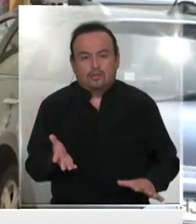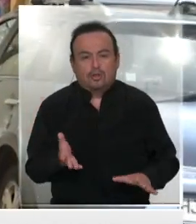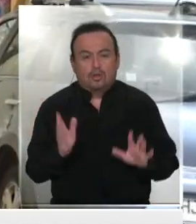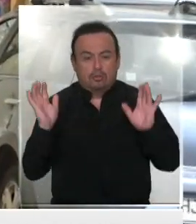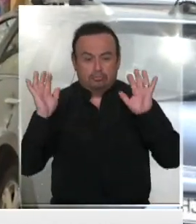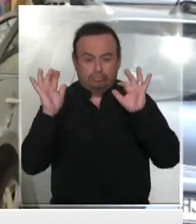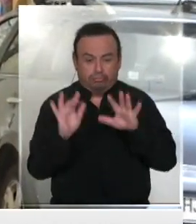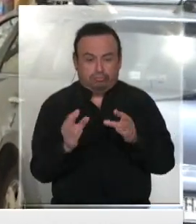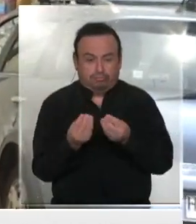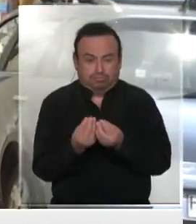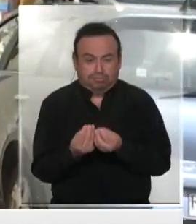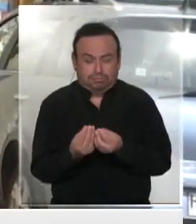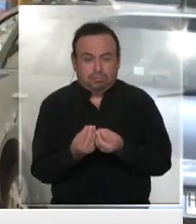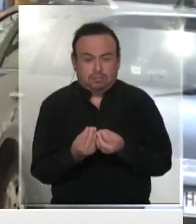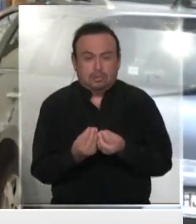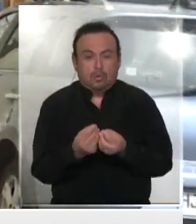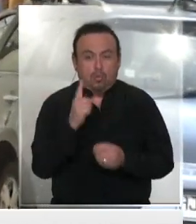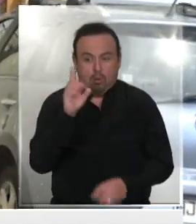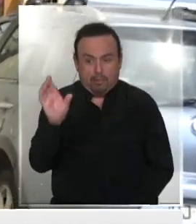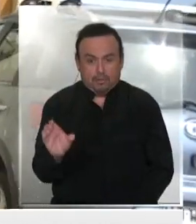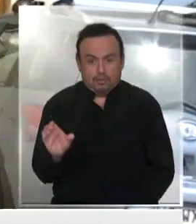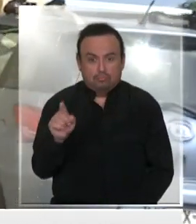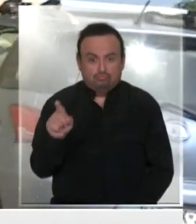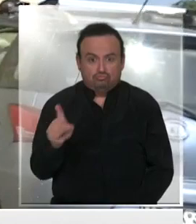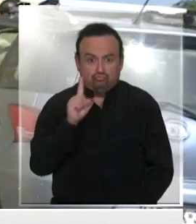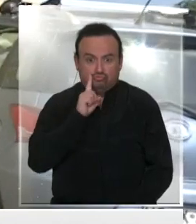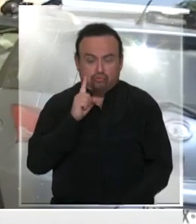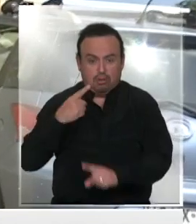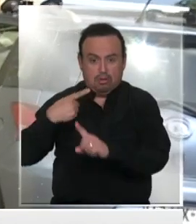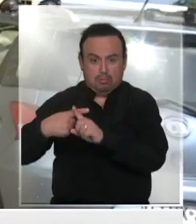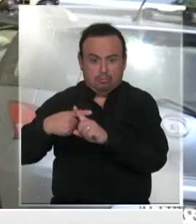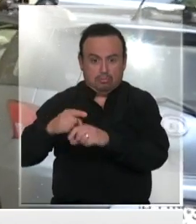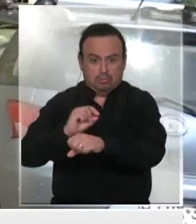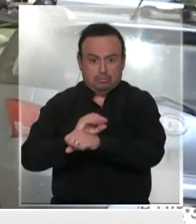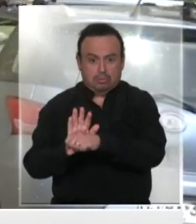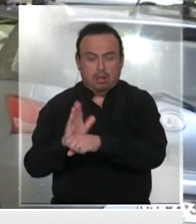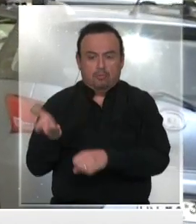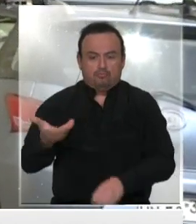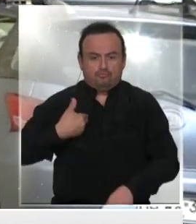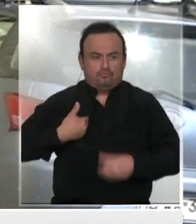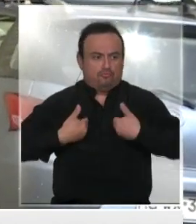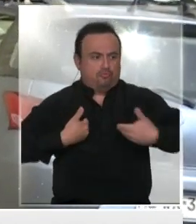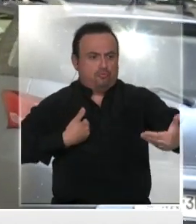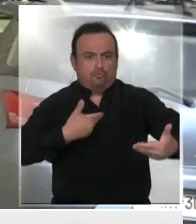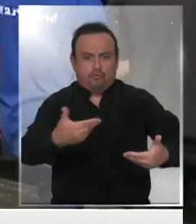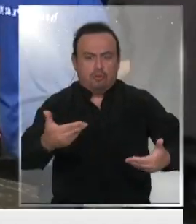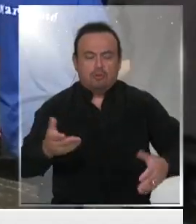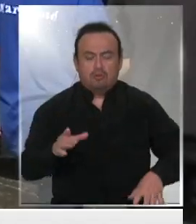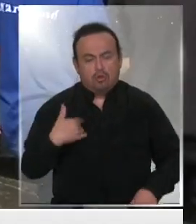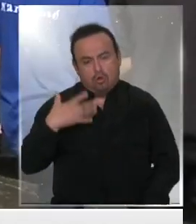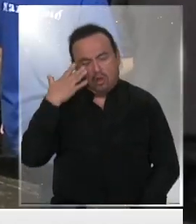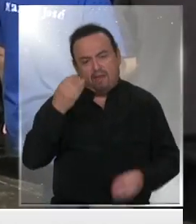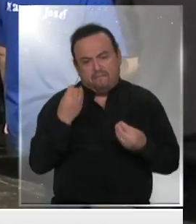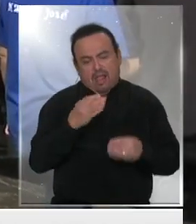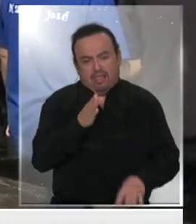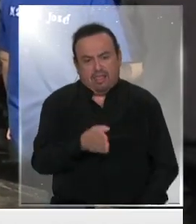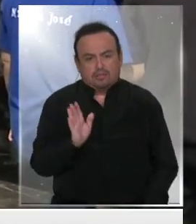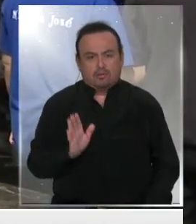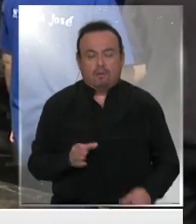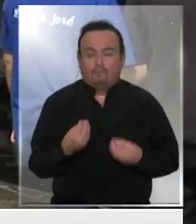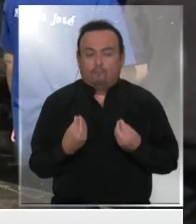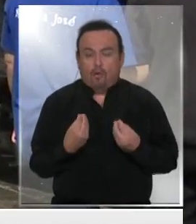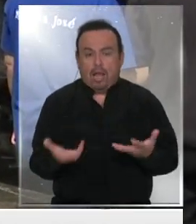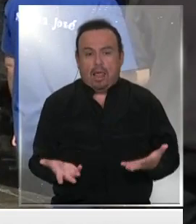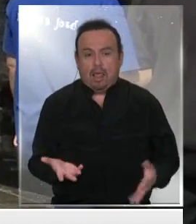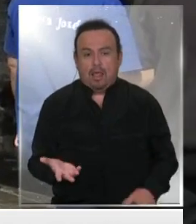gente puede que una persona esté contaminada y contamine el resto y así sucesivamente. Yo creo que está bien. Esta medida está buena en todo